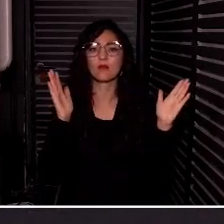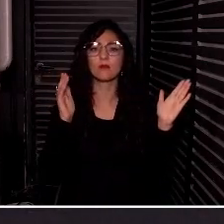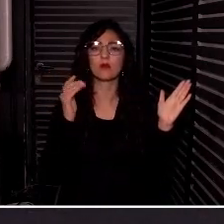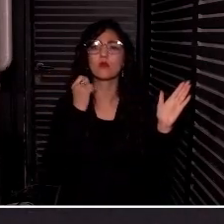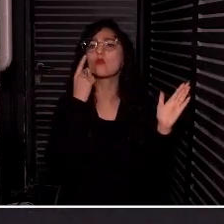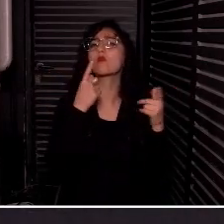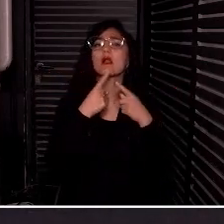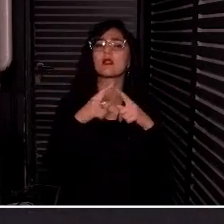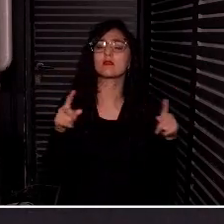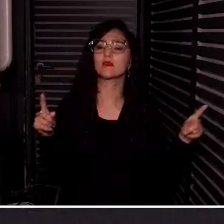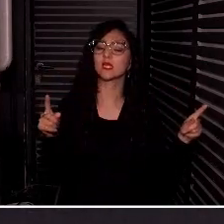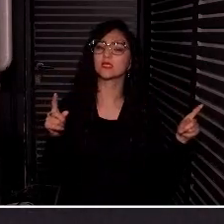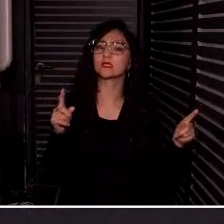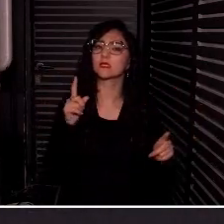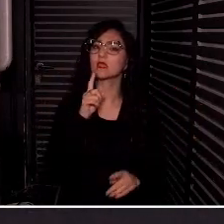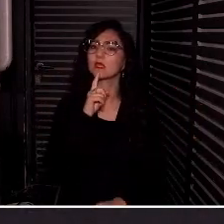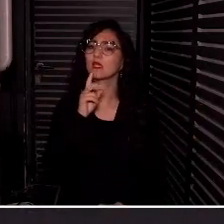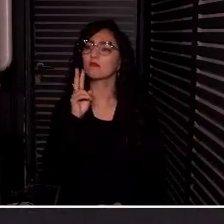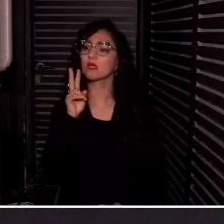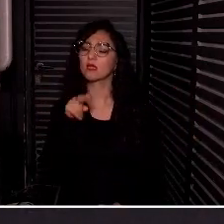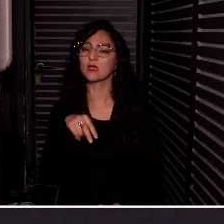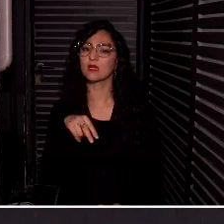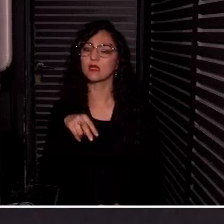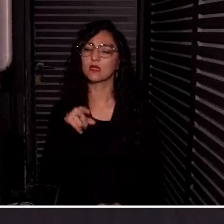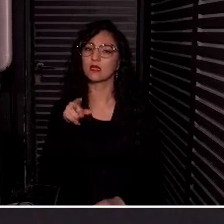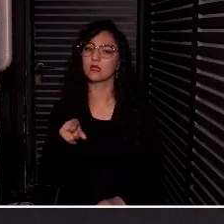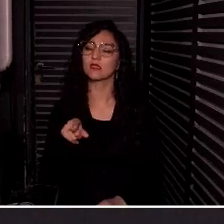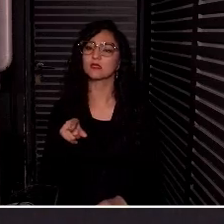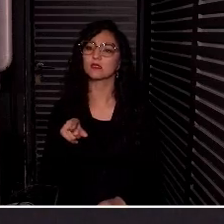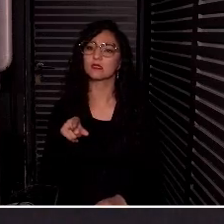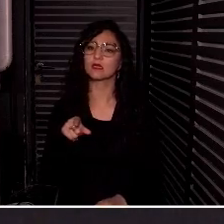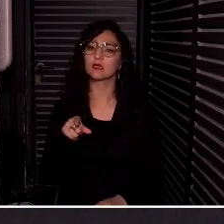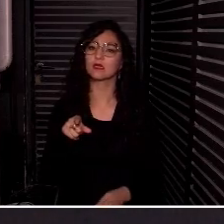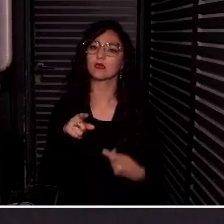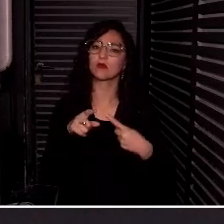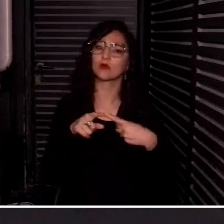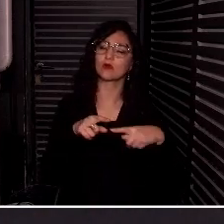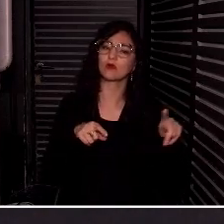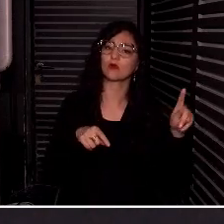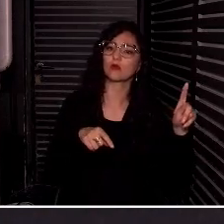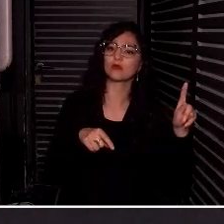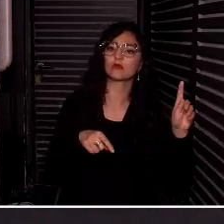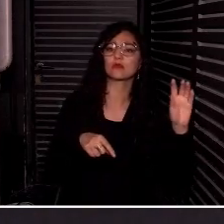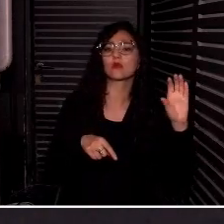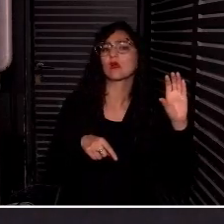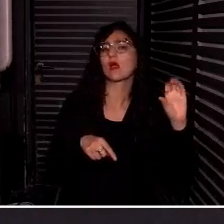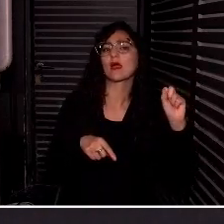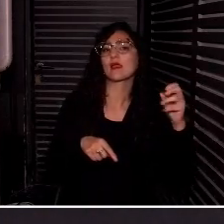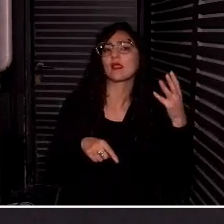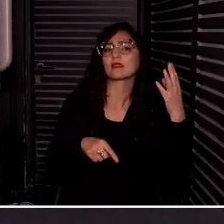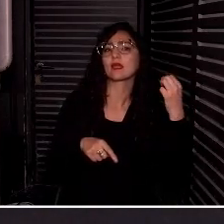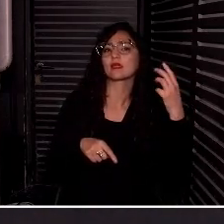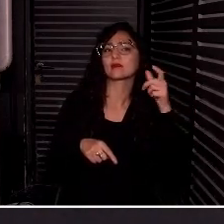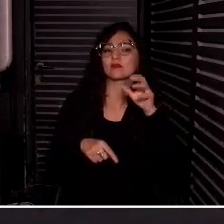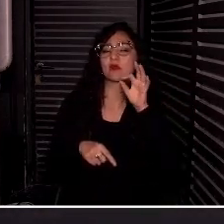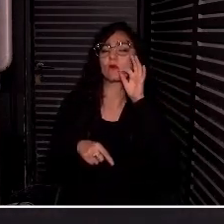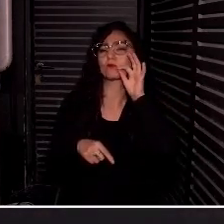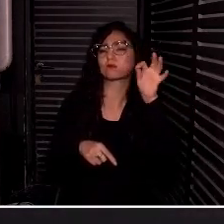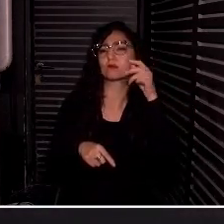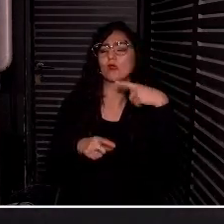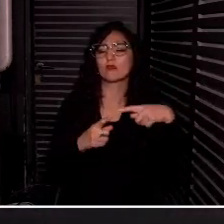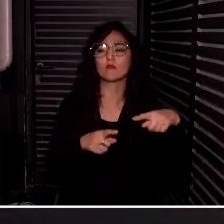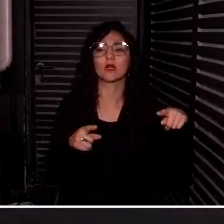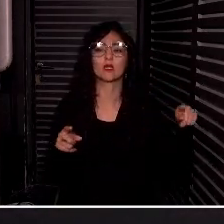diferencia tvn de el canal de heller de lux o de los gringos que andan dando vuelas